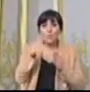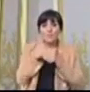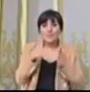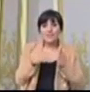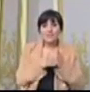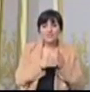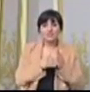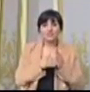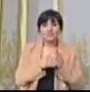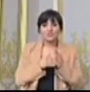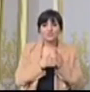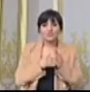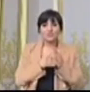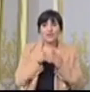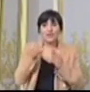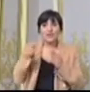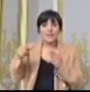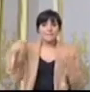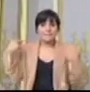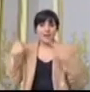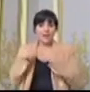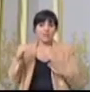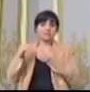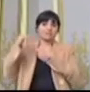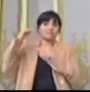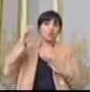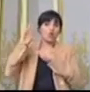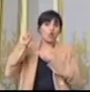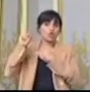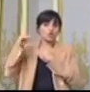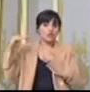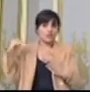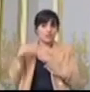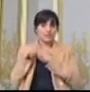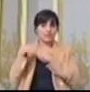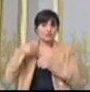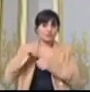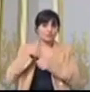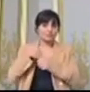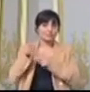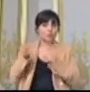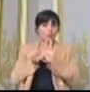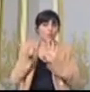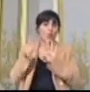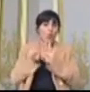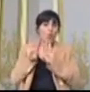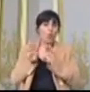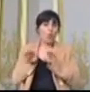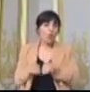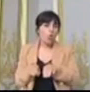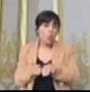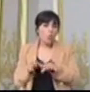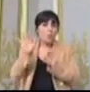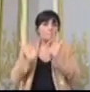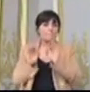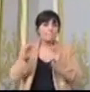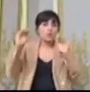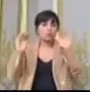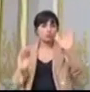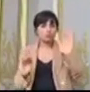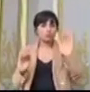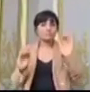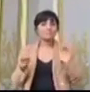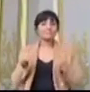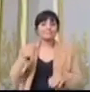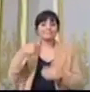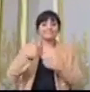de trabajadores de la educación arriba de 80.000. Por lo tanto, el porcentaje es mínimo. Y del 3 de enero, que regresamos a